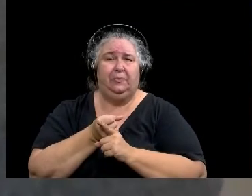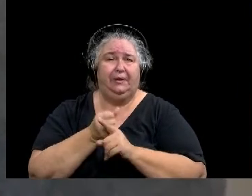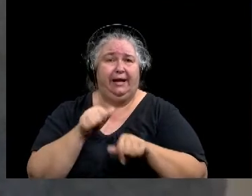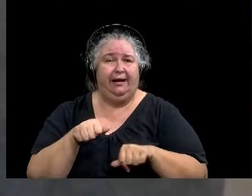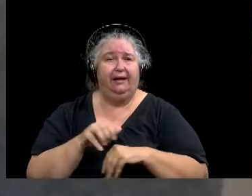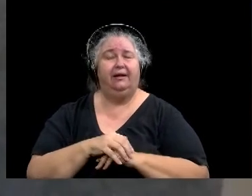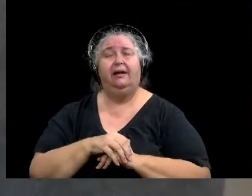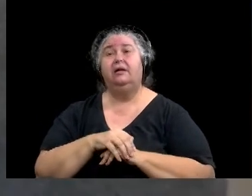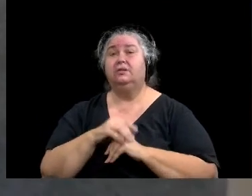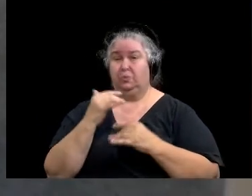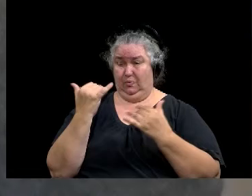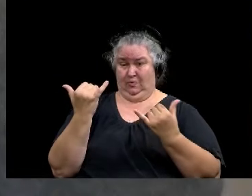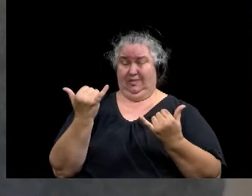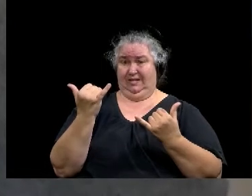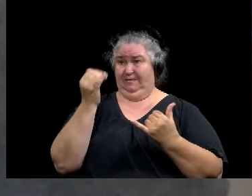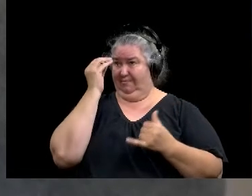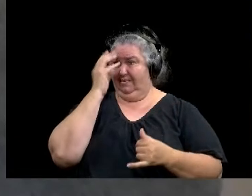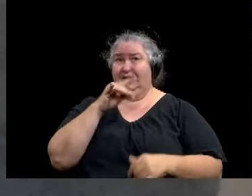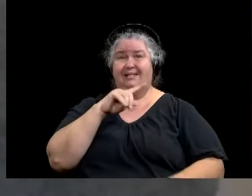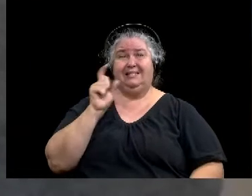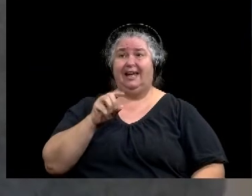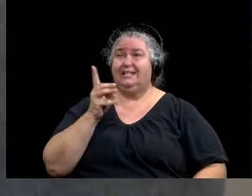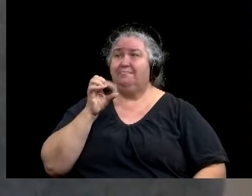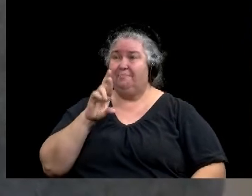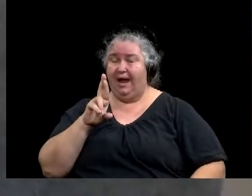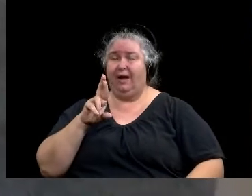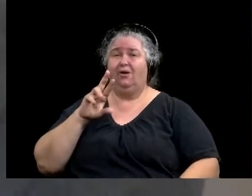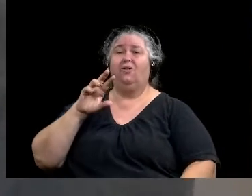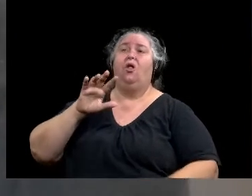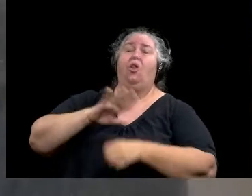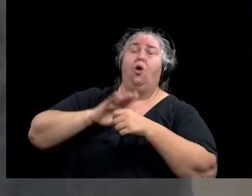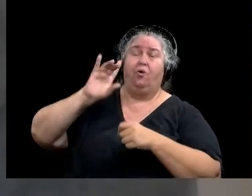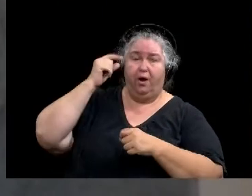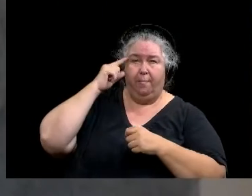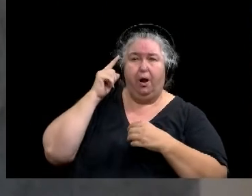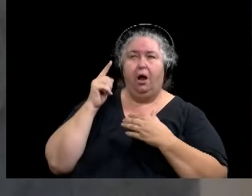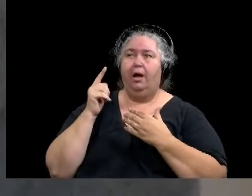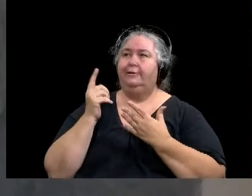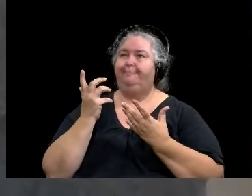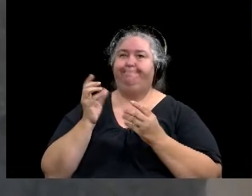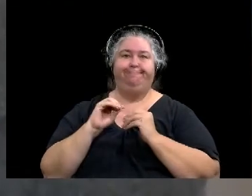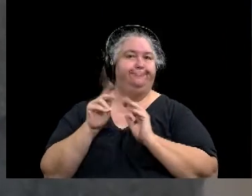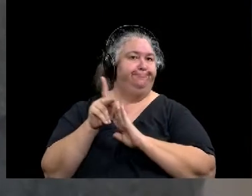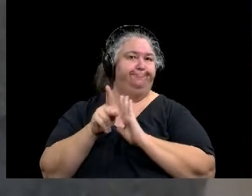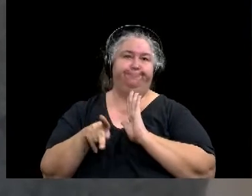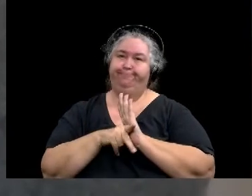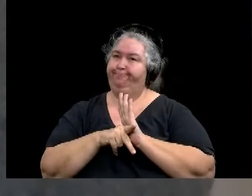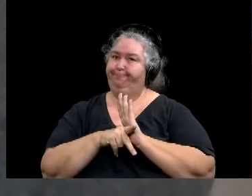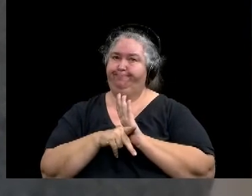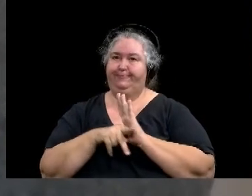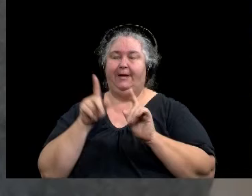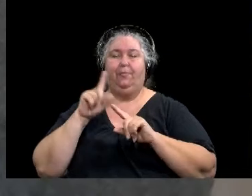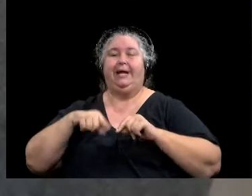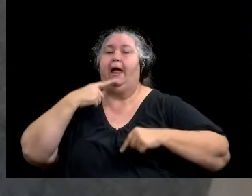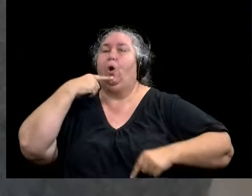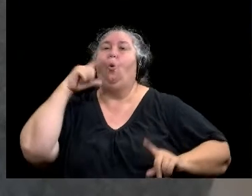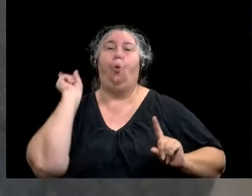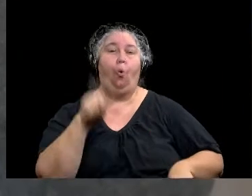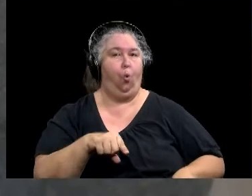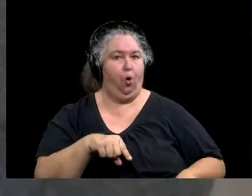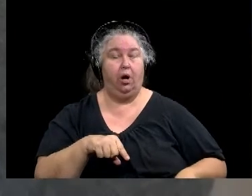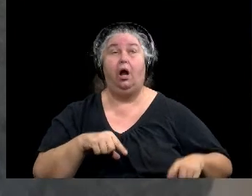aprecian a como el presente les quiero acordar como los jóvenes no tienen